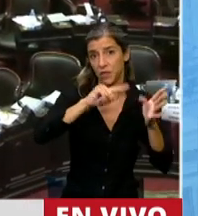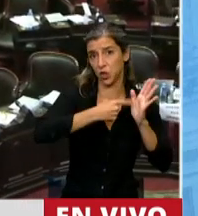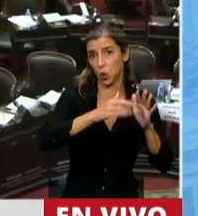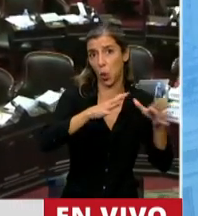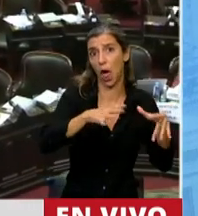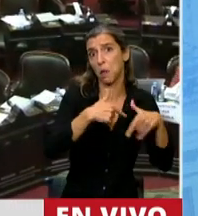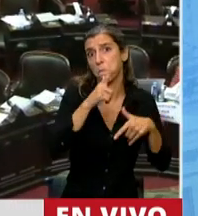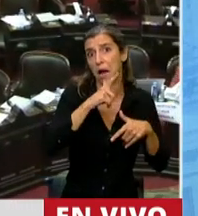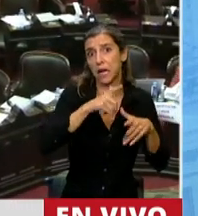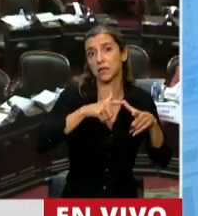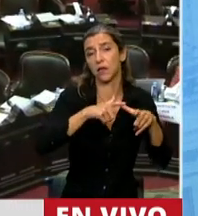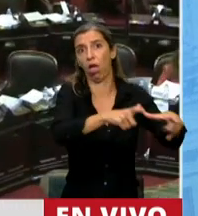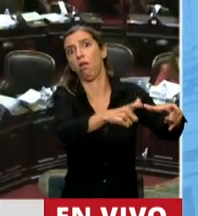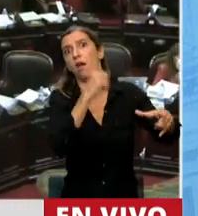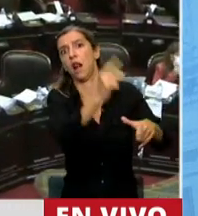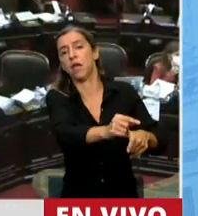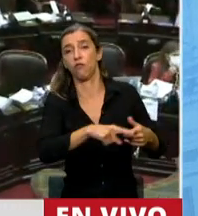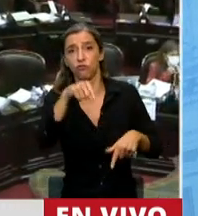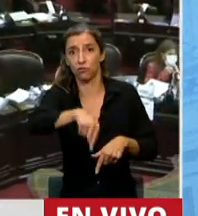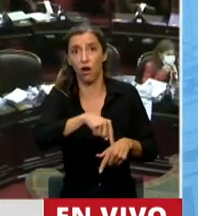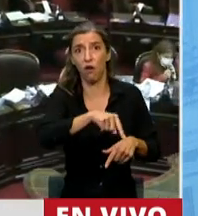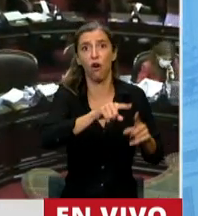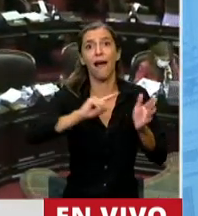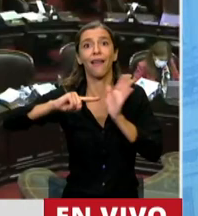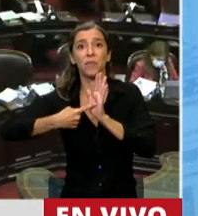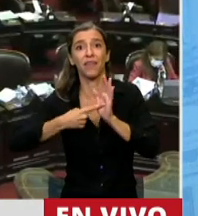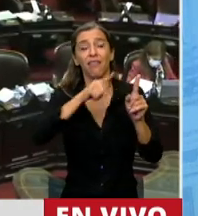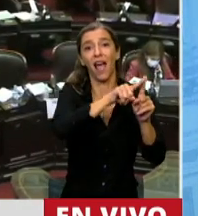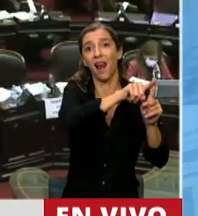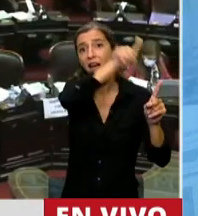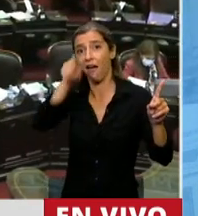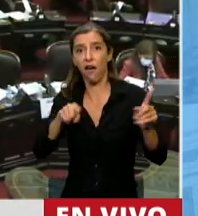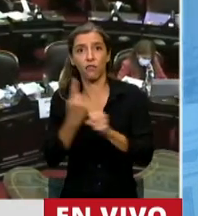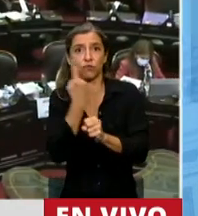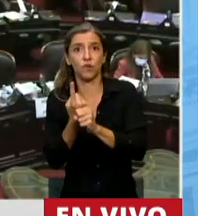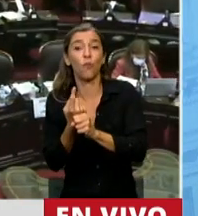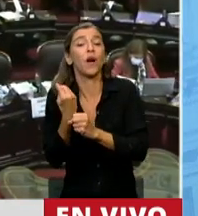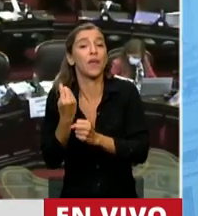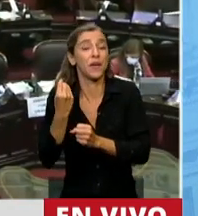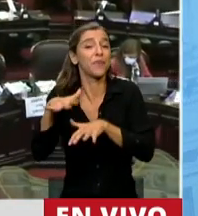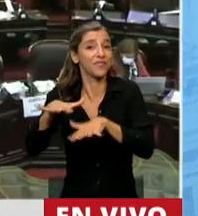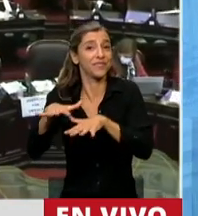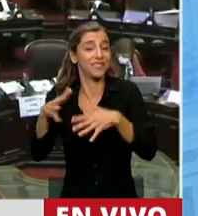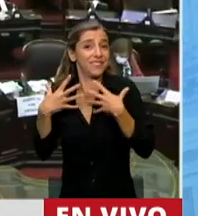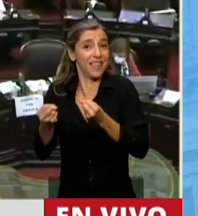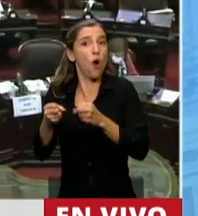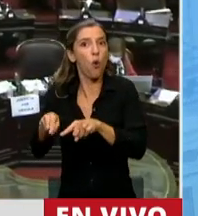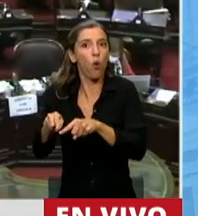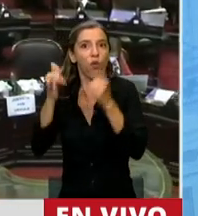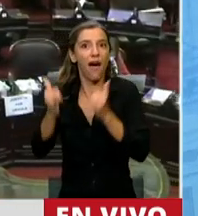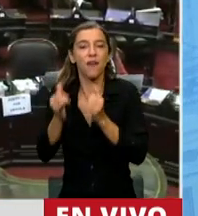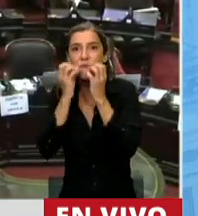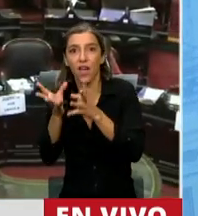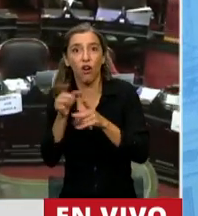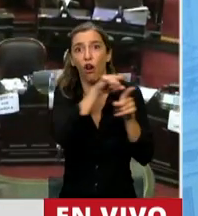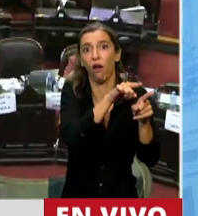Formosa, donde la gente no puede ir a la capital de Formosa, que tiene un sistema de salud más robusto, para atenderse ni de un reuma ni de